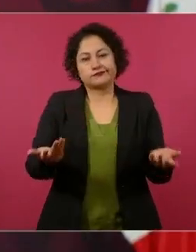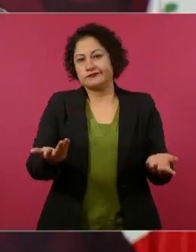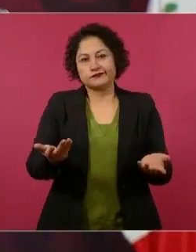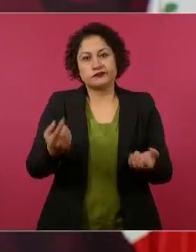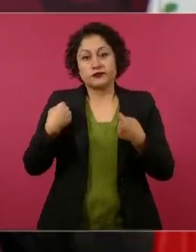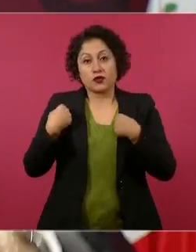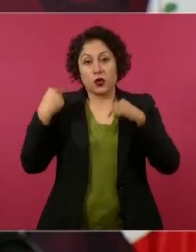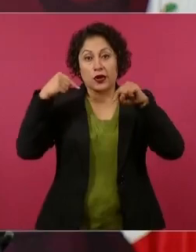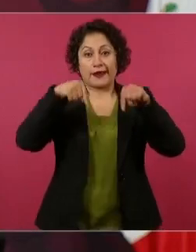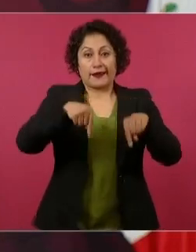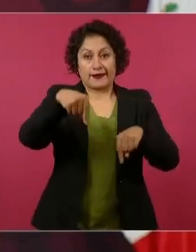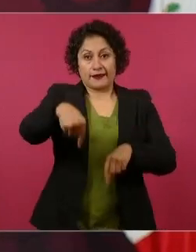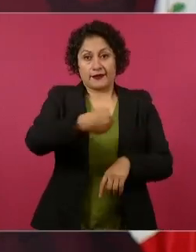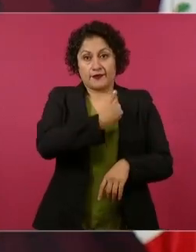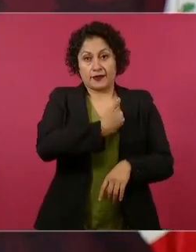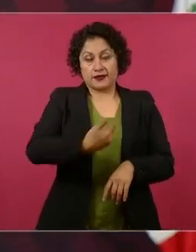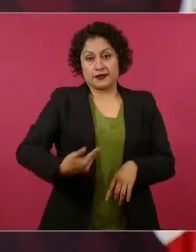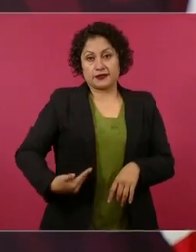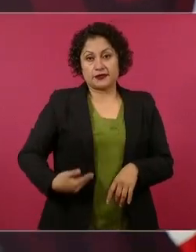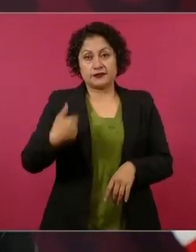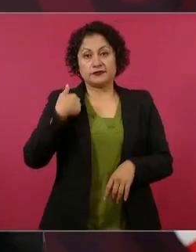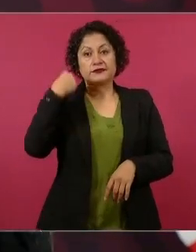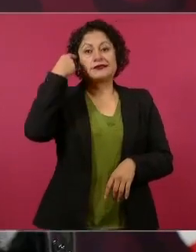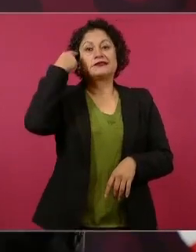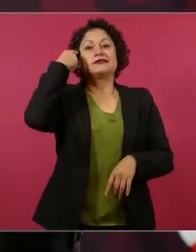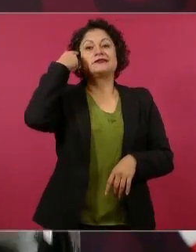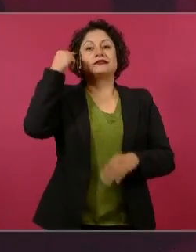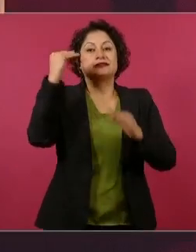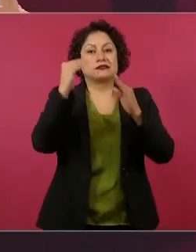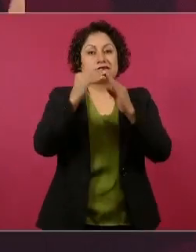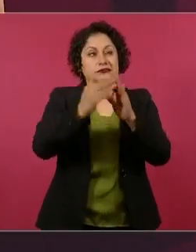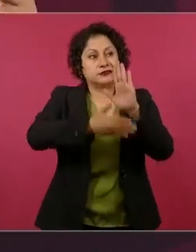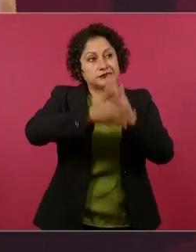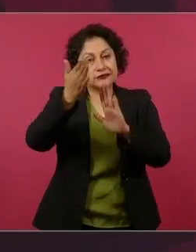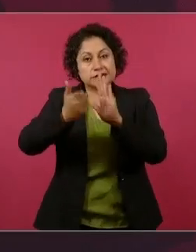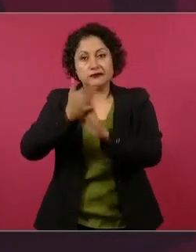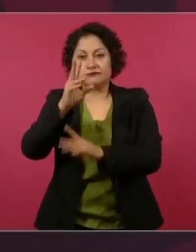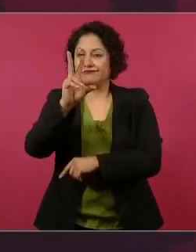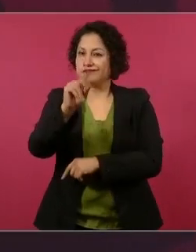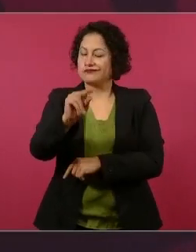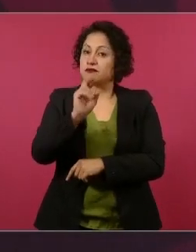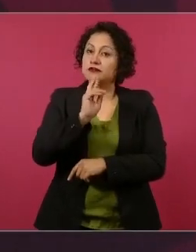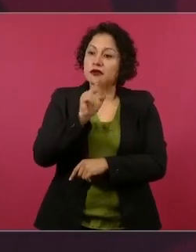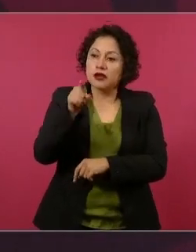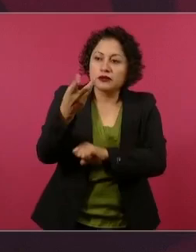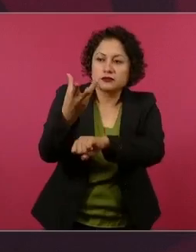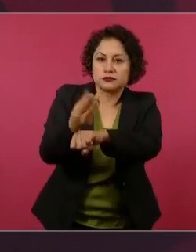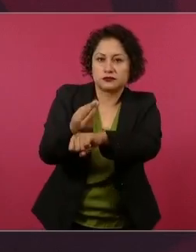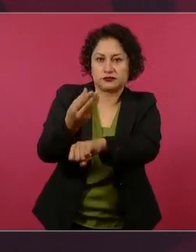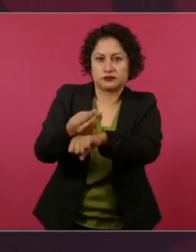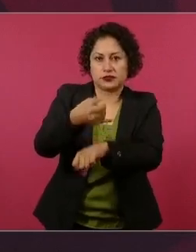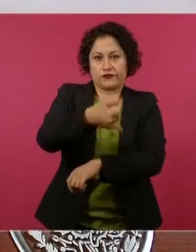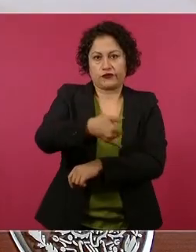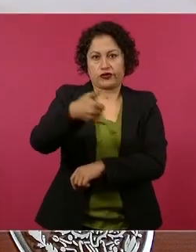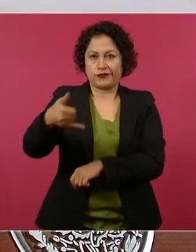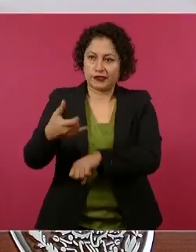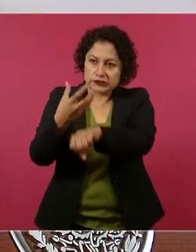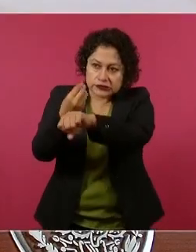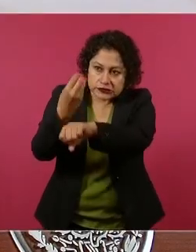con los más pobres, seguimos con el Infonavit, ya sin ese tipo